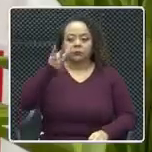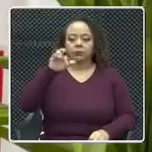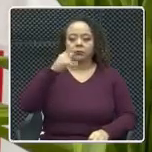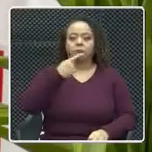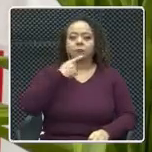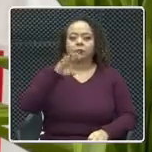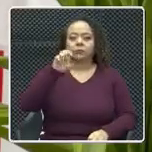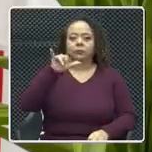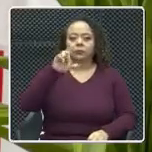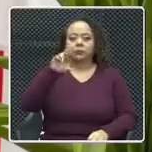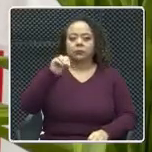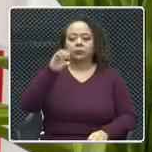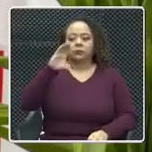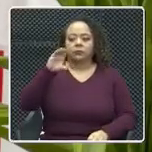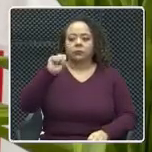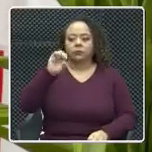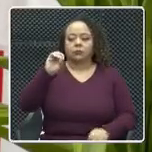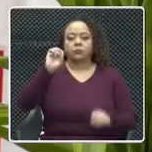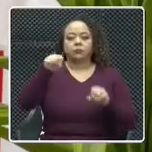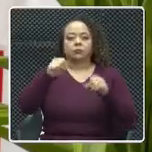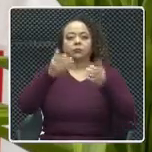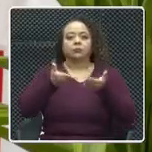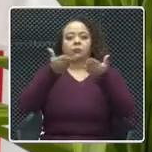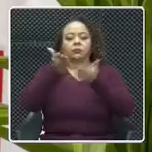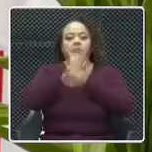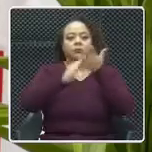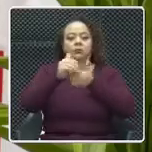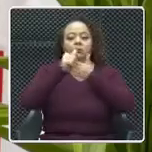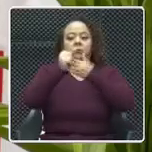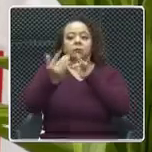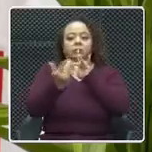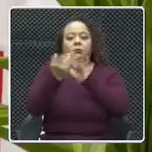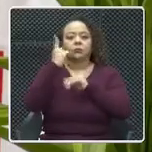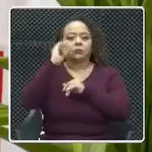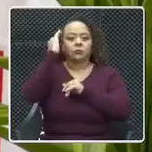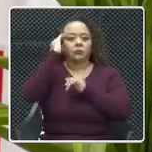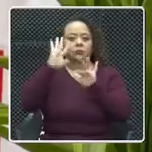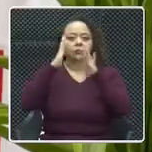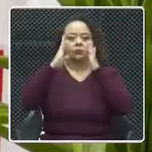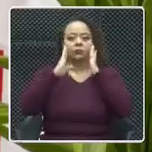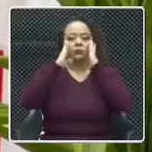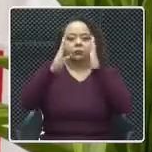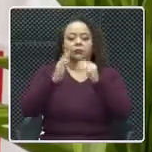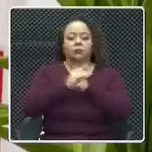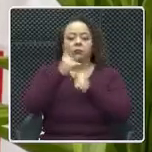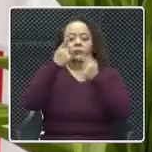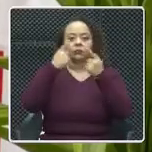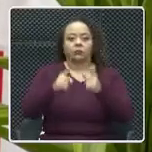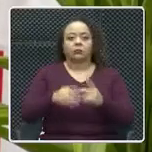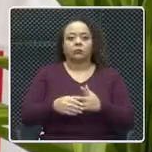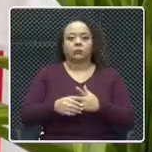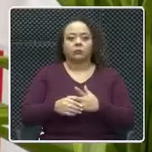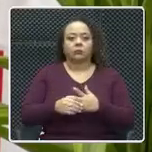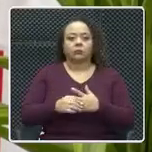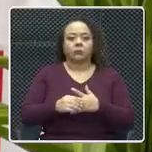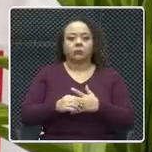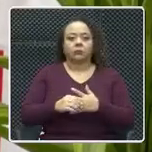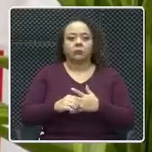Eirol, ¿el CCO puede brindar alguna guía o contacto para saber cómo abordar un caso?